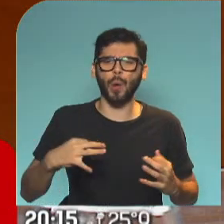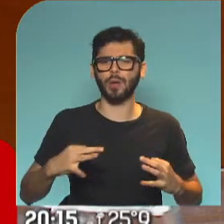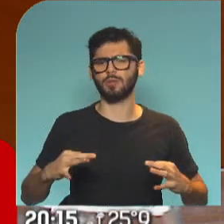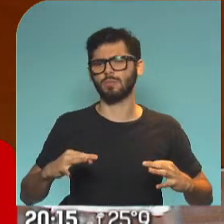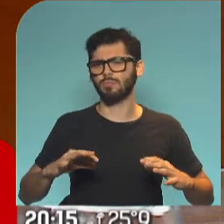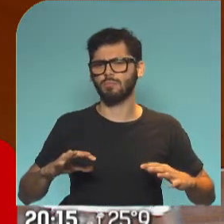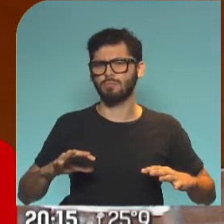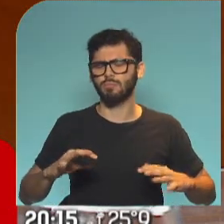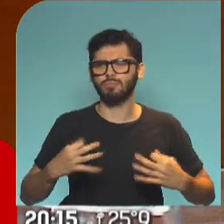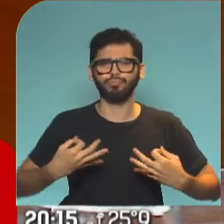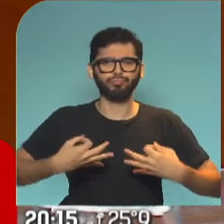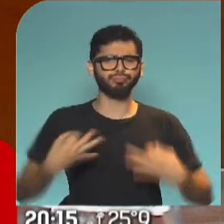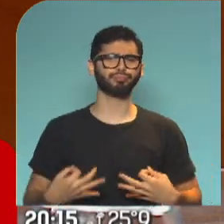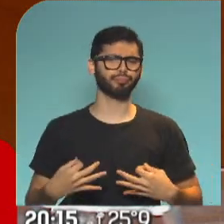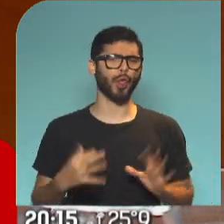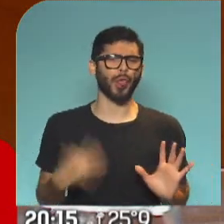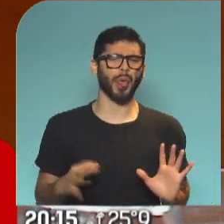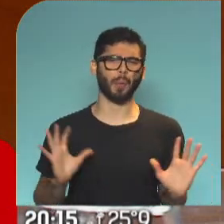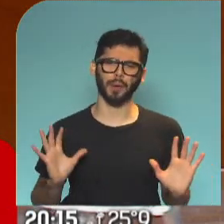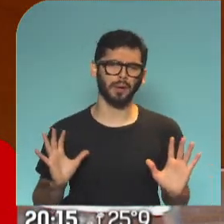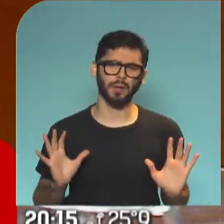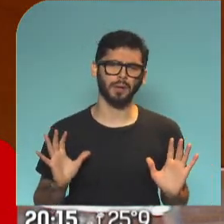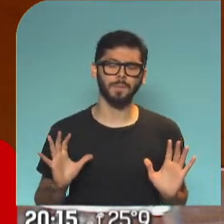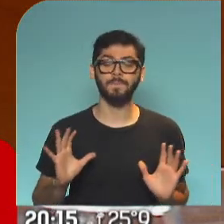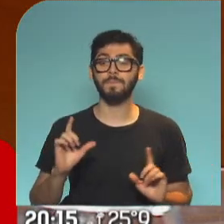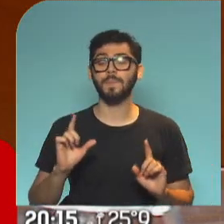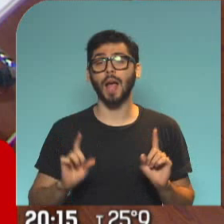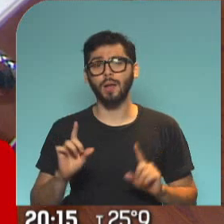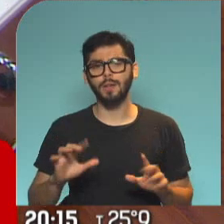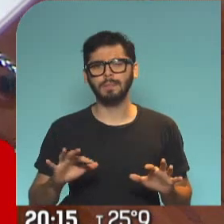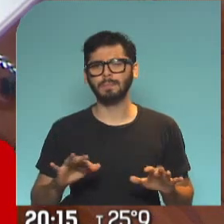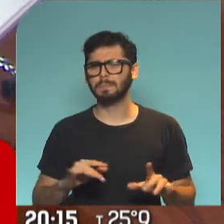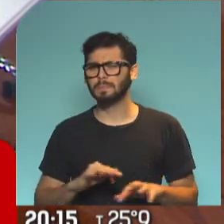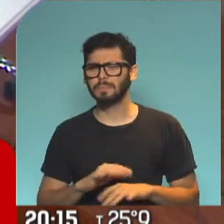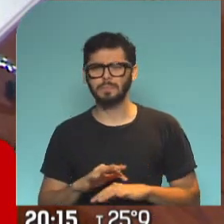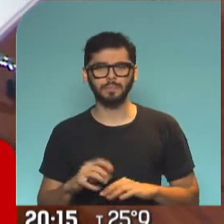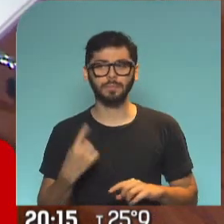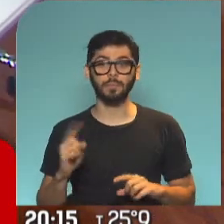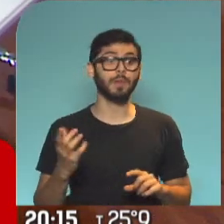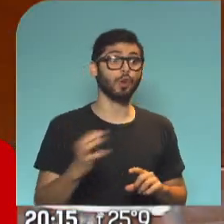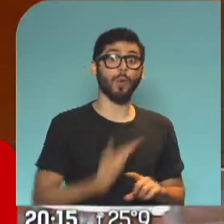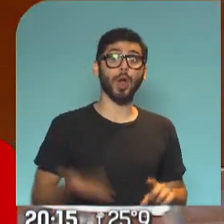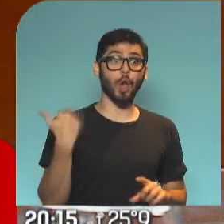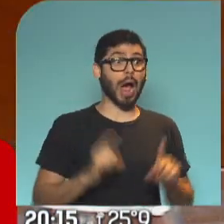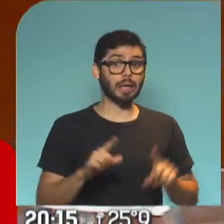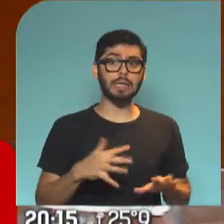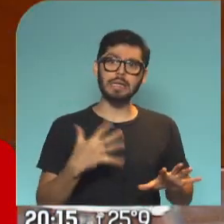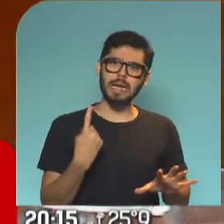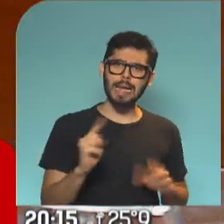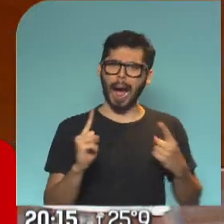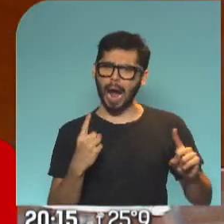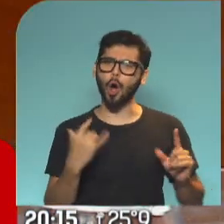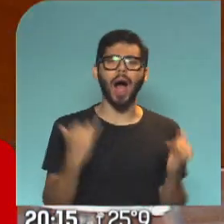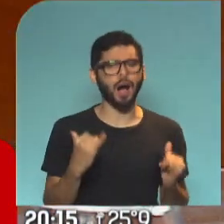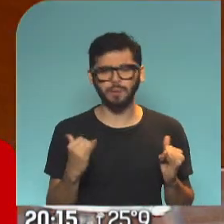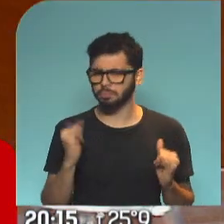condiciones entonces ha habido cuestiones raras cuando estaba al gobiernan terior sí lo de las presiones o no